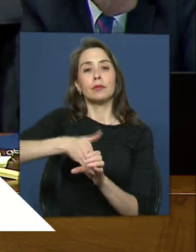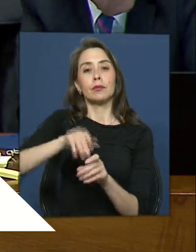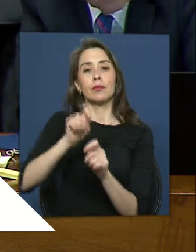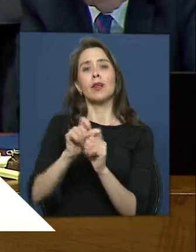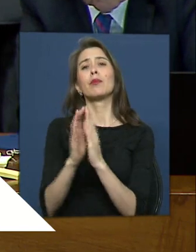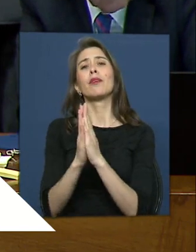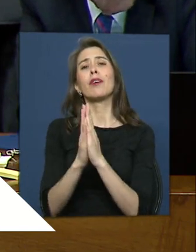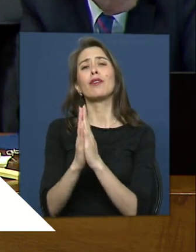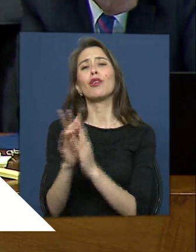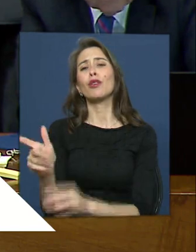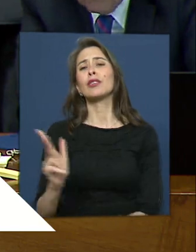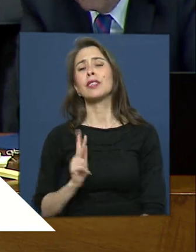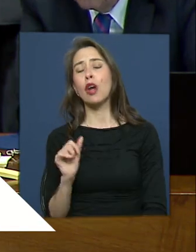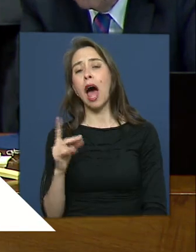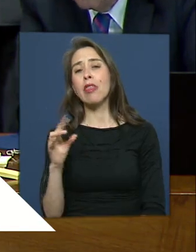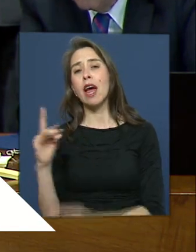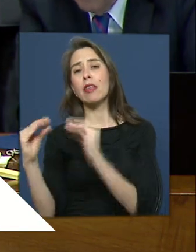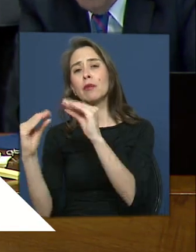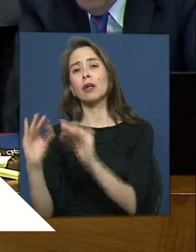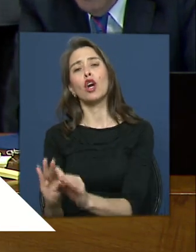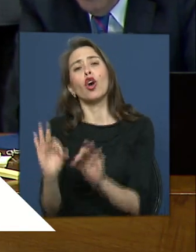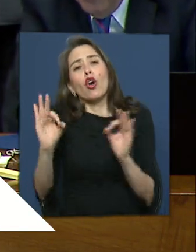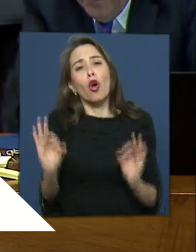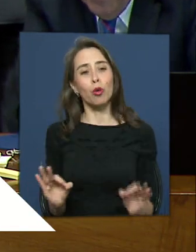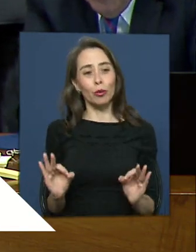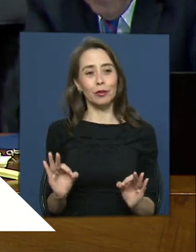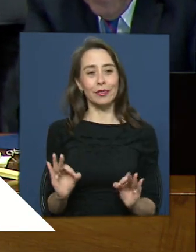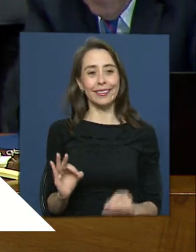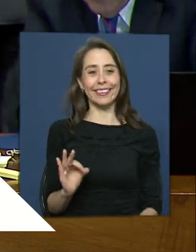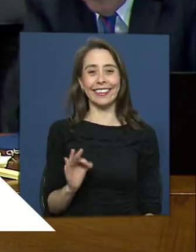favor, señor Andrade, conducta.